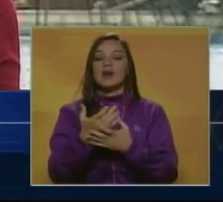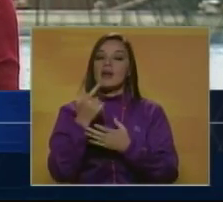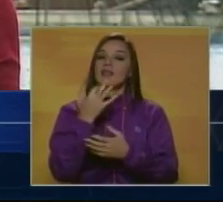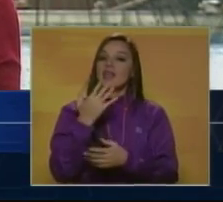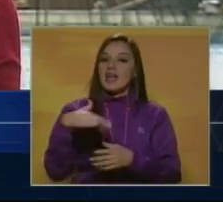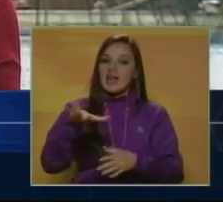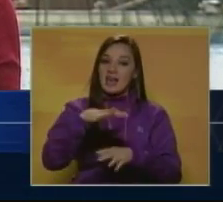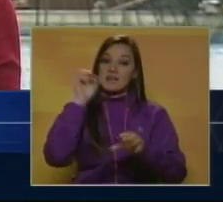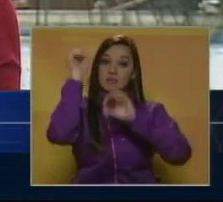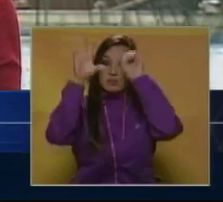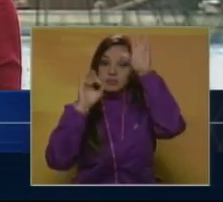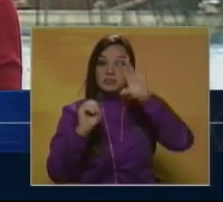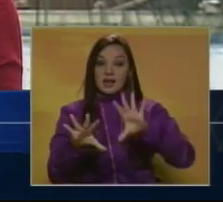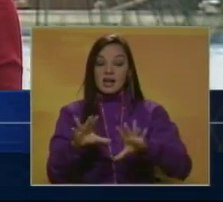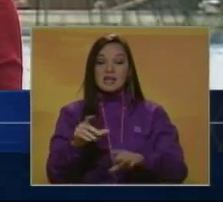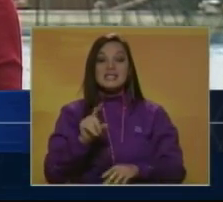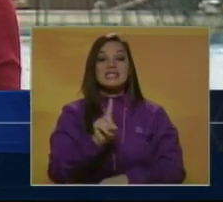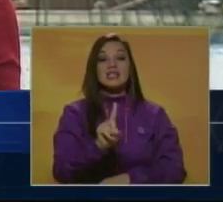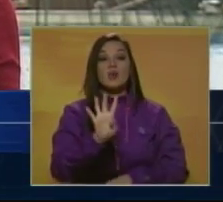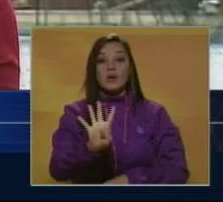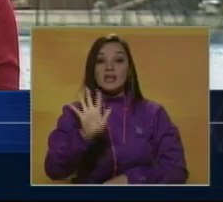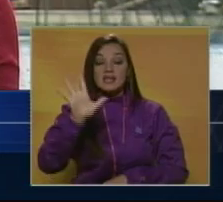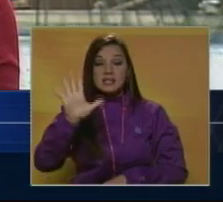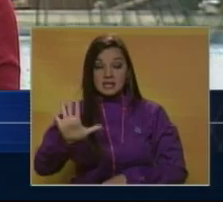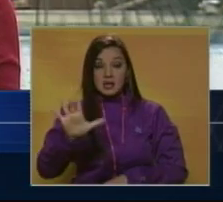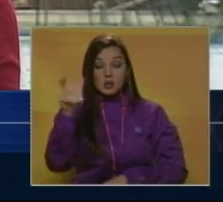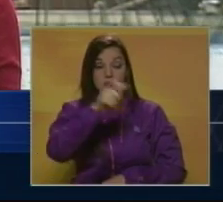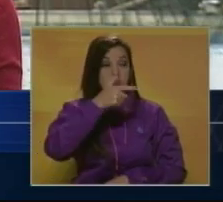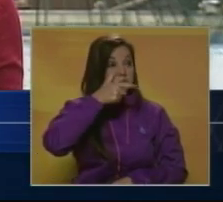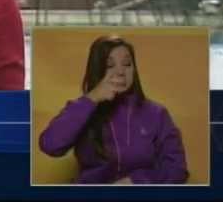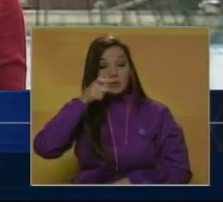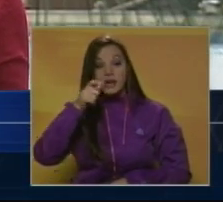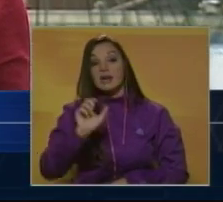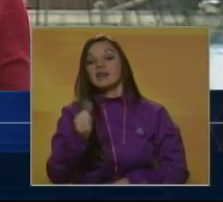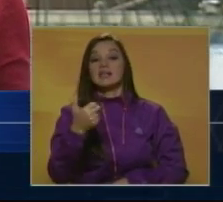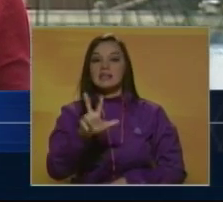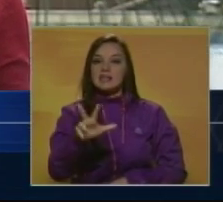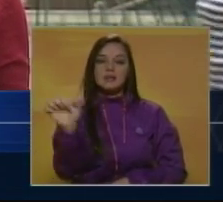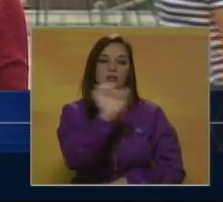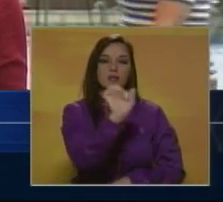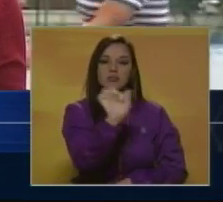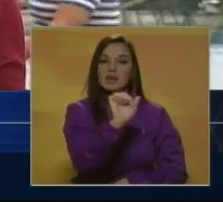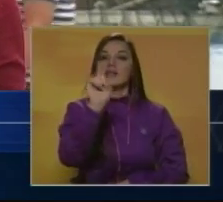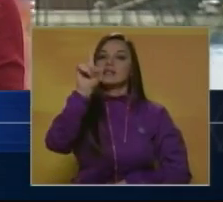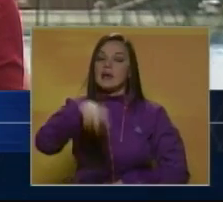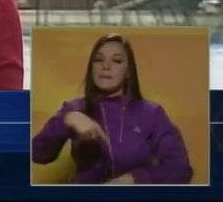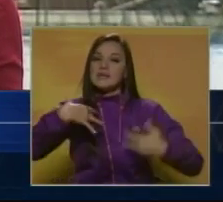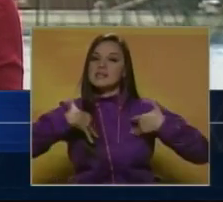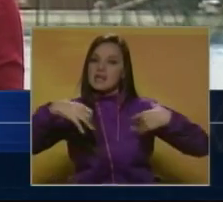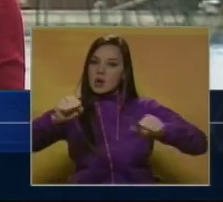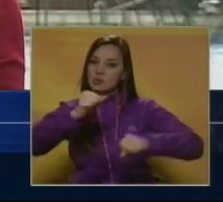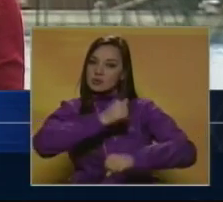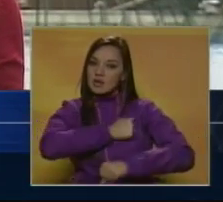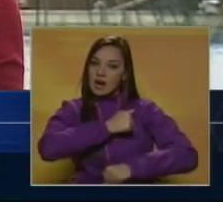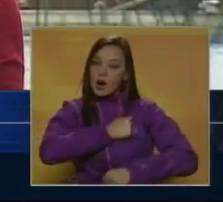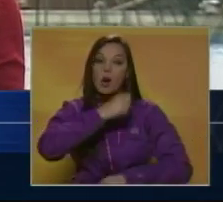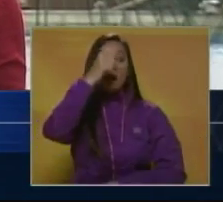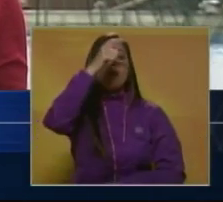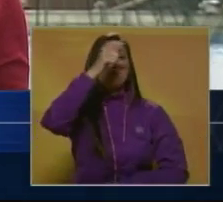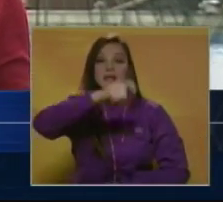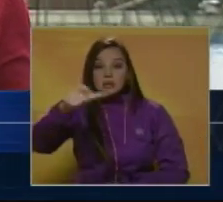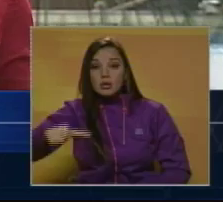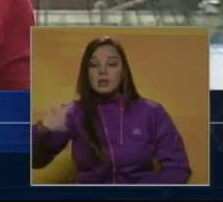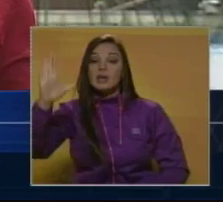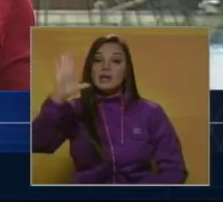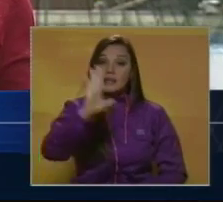encabezado por 145 funcionarios policiales, 13 unidades móviles y Salud Chacao. Asimismo, recomendó a los asistentes a tomar en cuenta